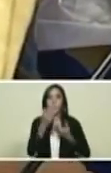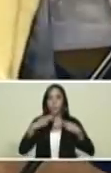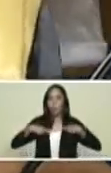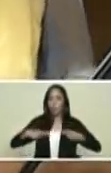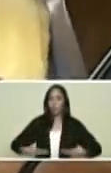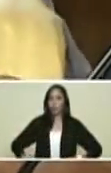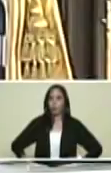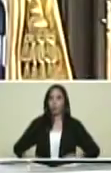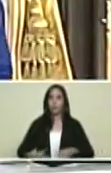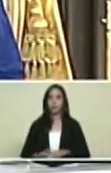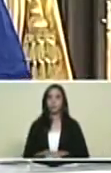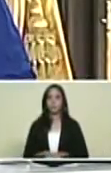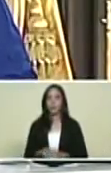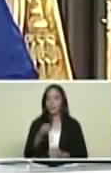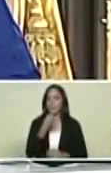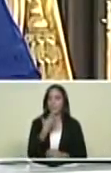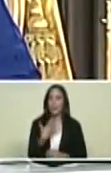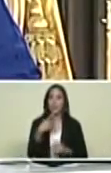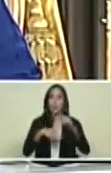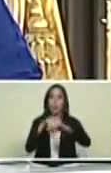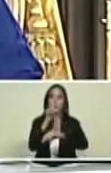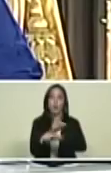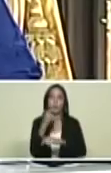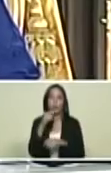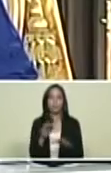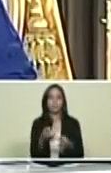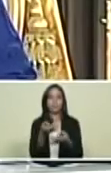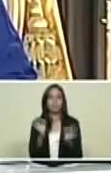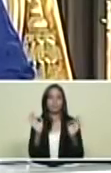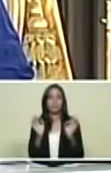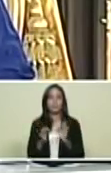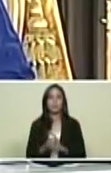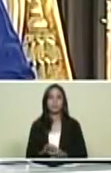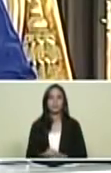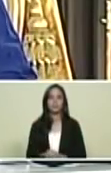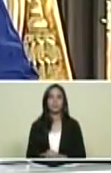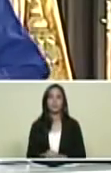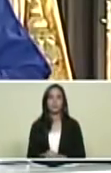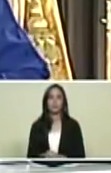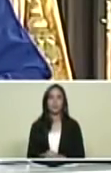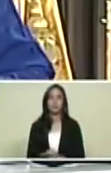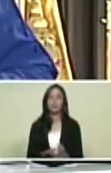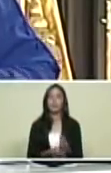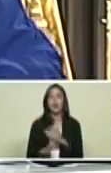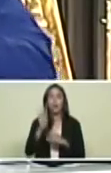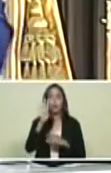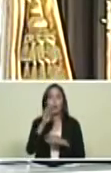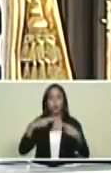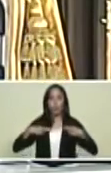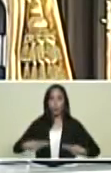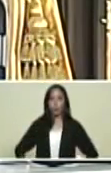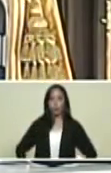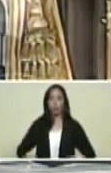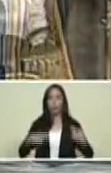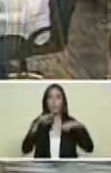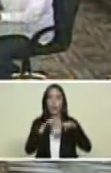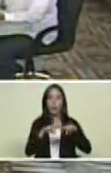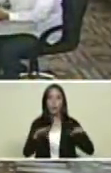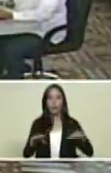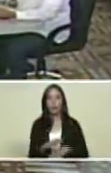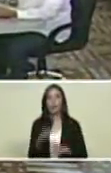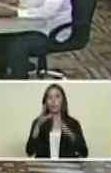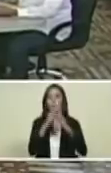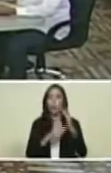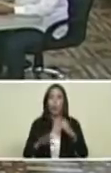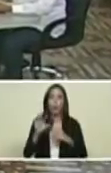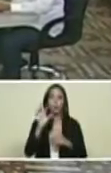uniformito. Bello, de calidad, ¿ah? 4 piezas para niños, niñas a lo largo y ancho